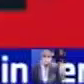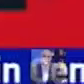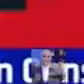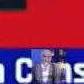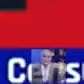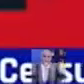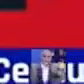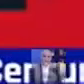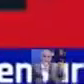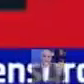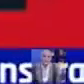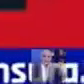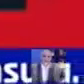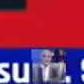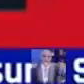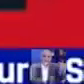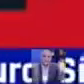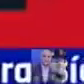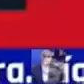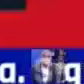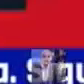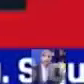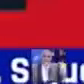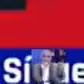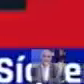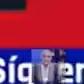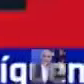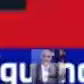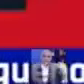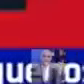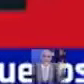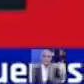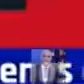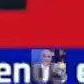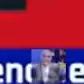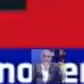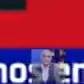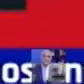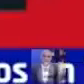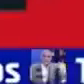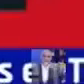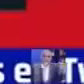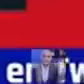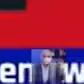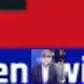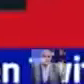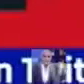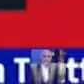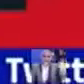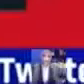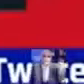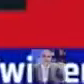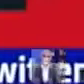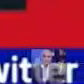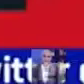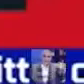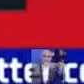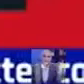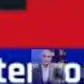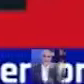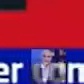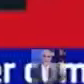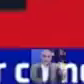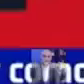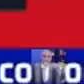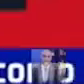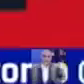dice que hay que establecer garantías contra abuso del principio de seguridad nacional en